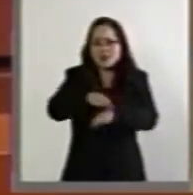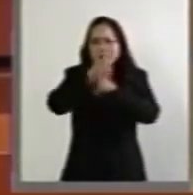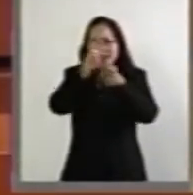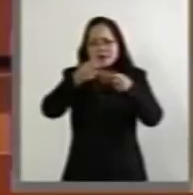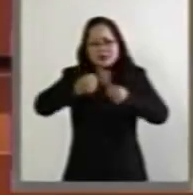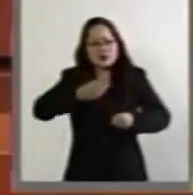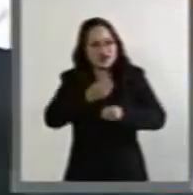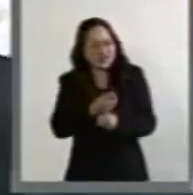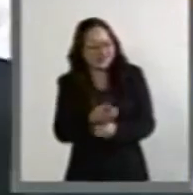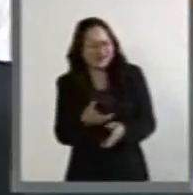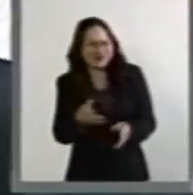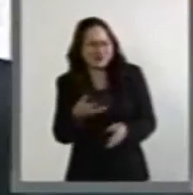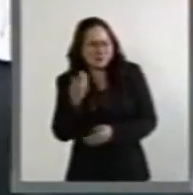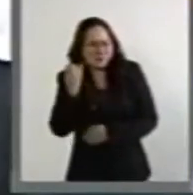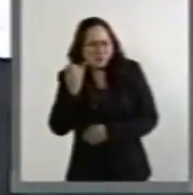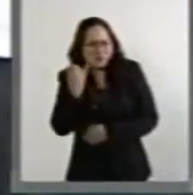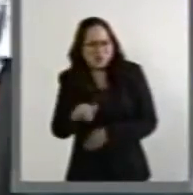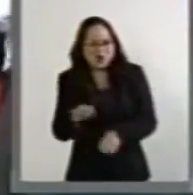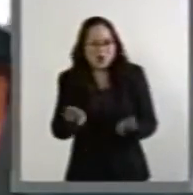pública?